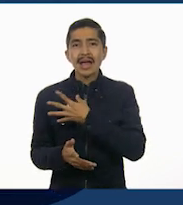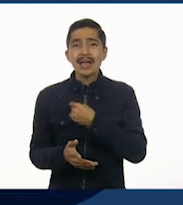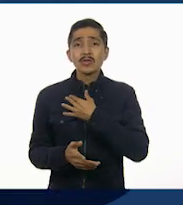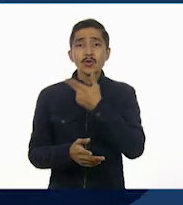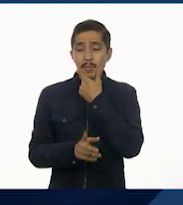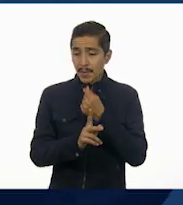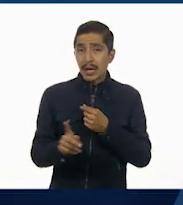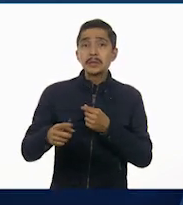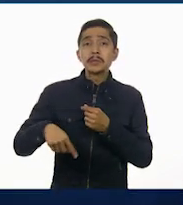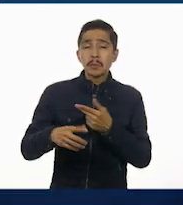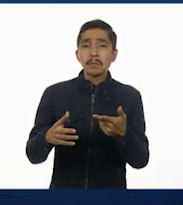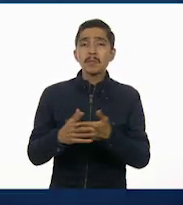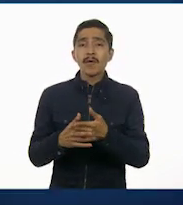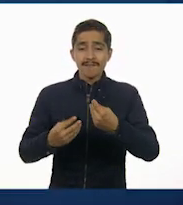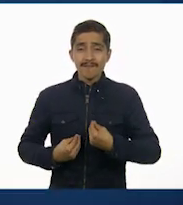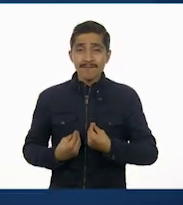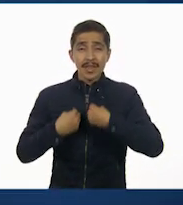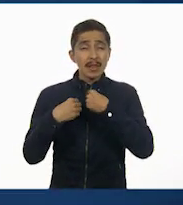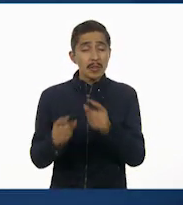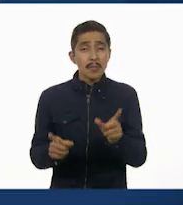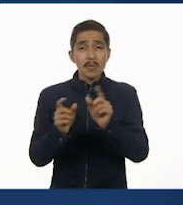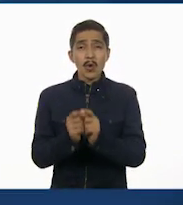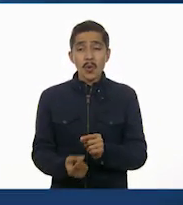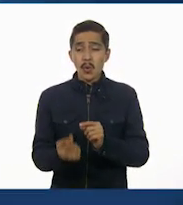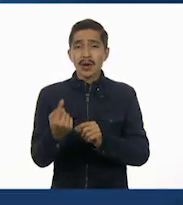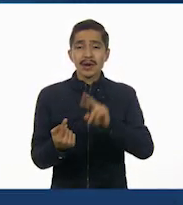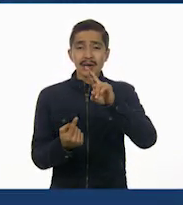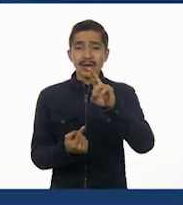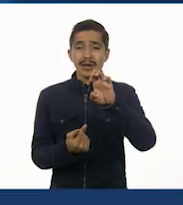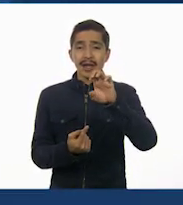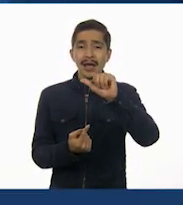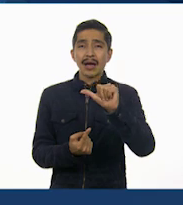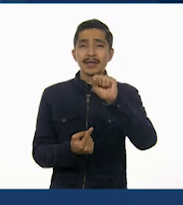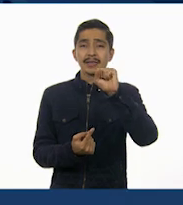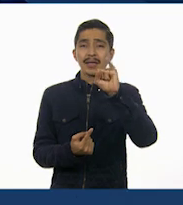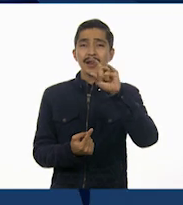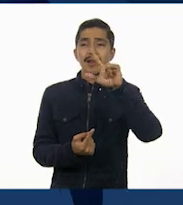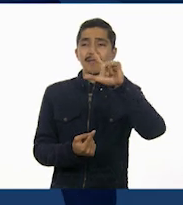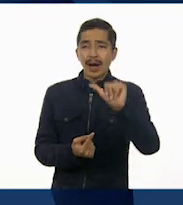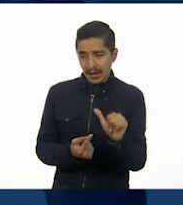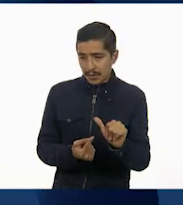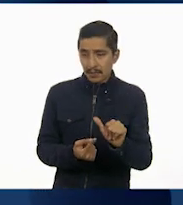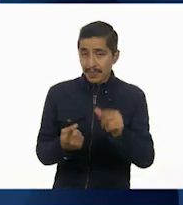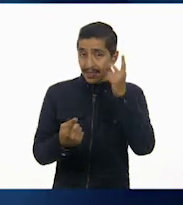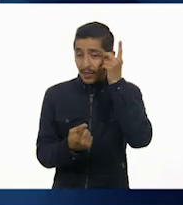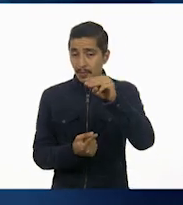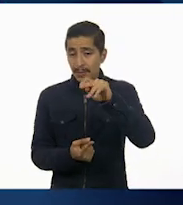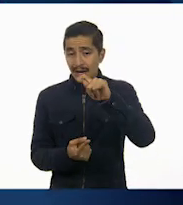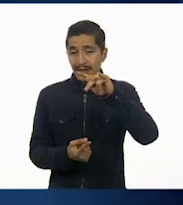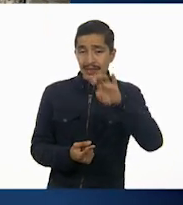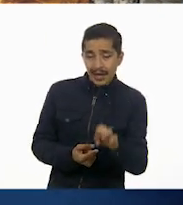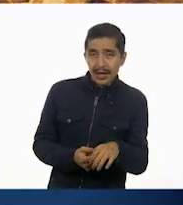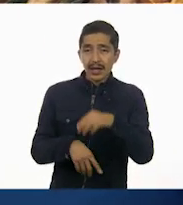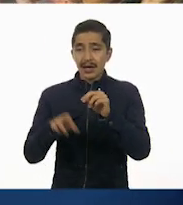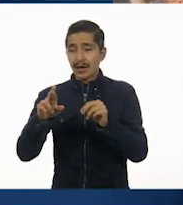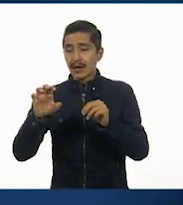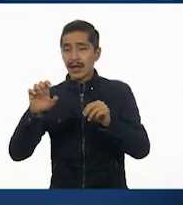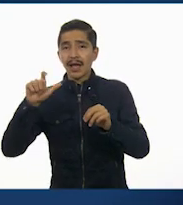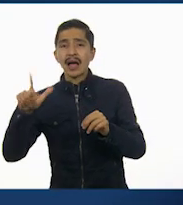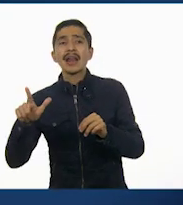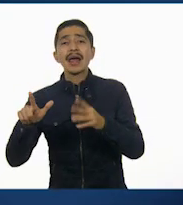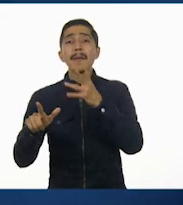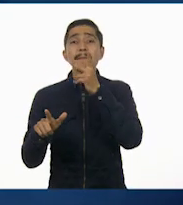varones, dejando con vida únicamente a Rea Silva. También encontré que el dios Marte y Rea Silvia son los padres